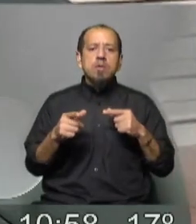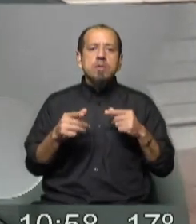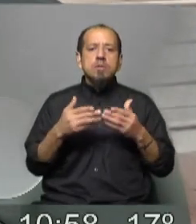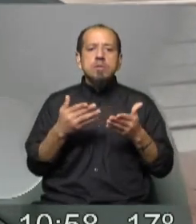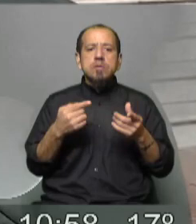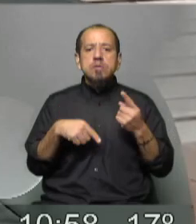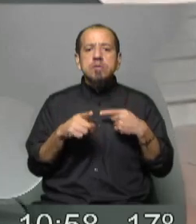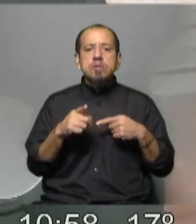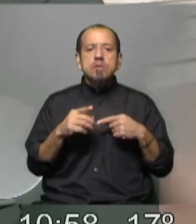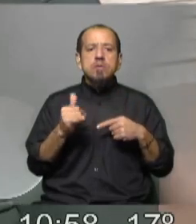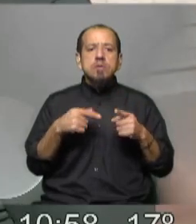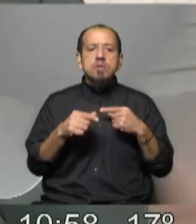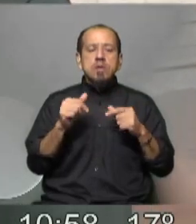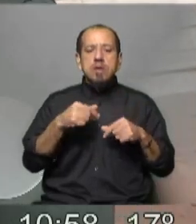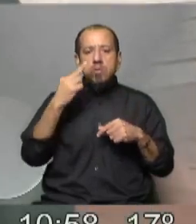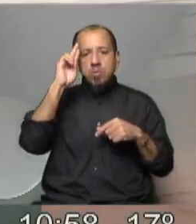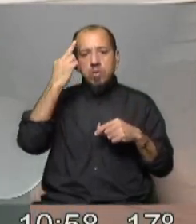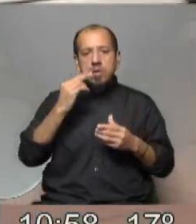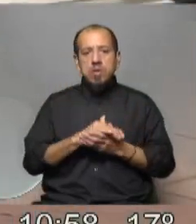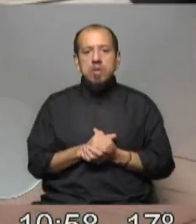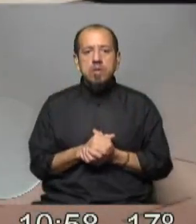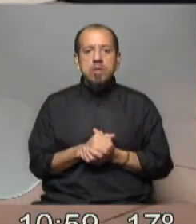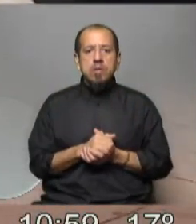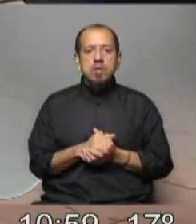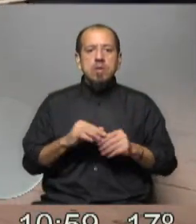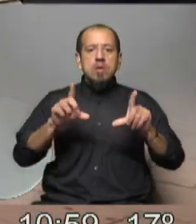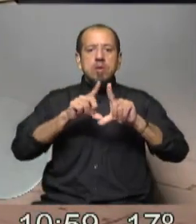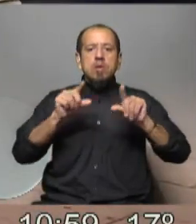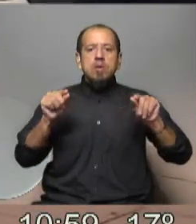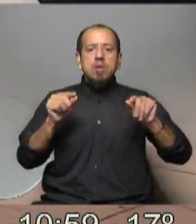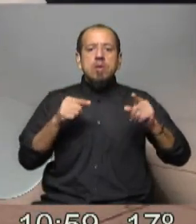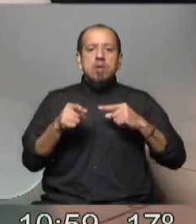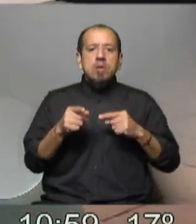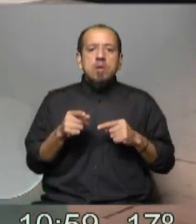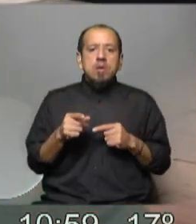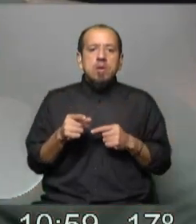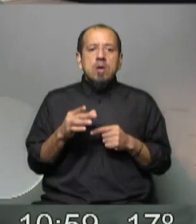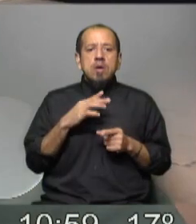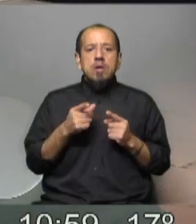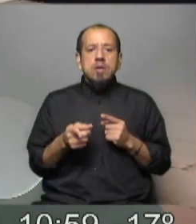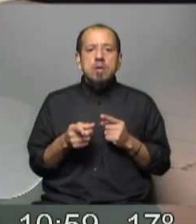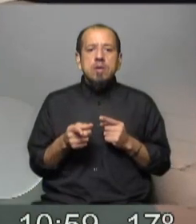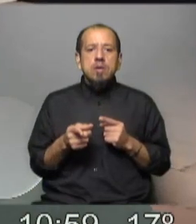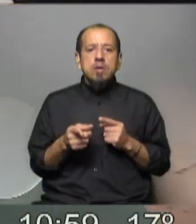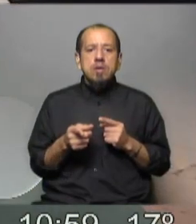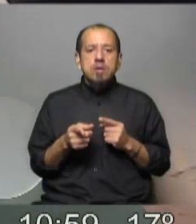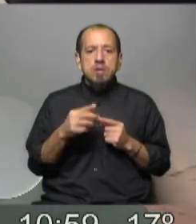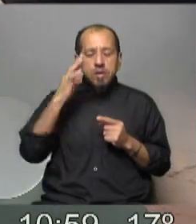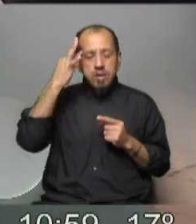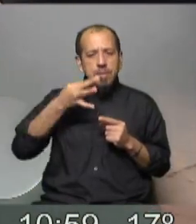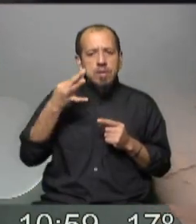quiere, como vos decías, ¿no? Que ya es típico de nuestro país, ¿no? Sí, divino. El Solís, el marco y la programación que hay, aparte, creo que es realmente un